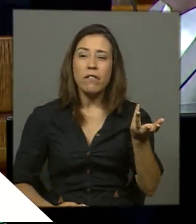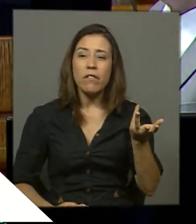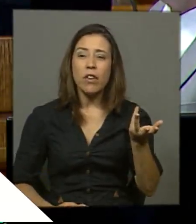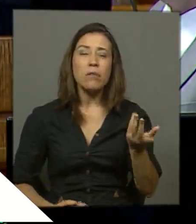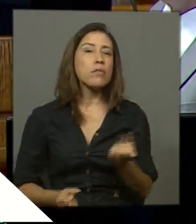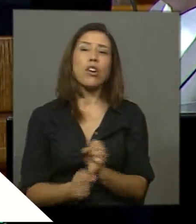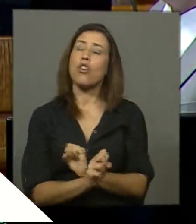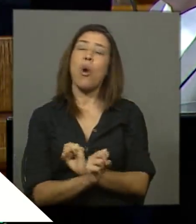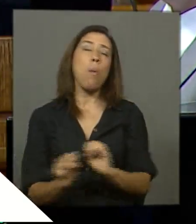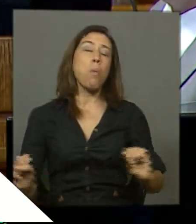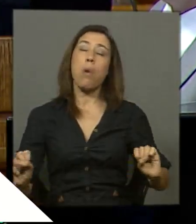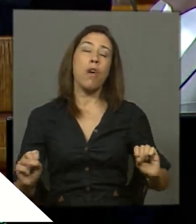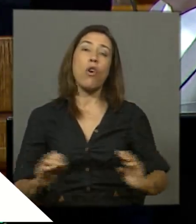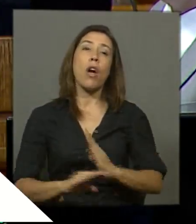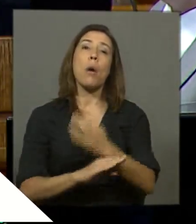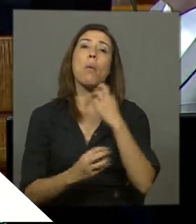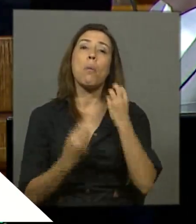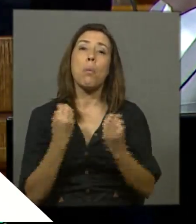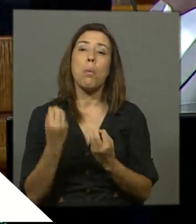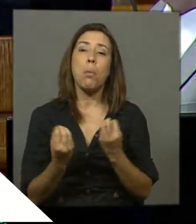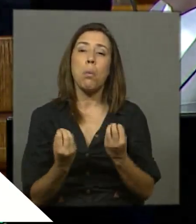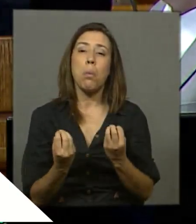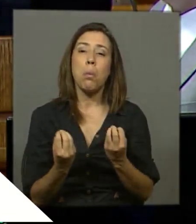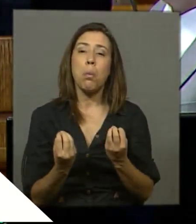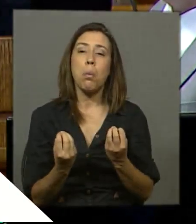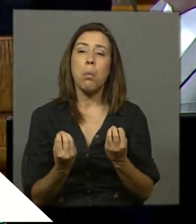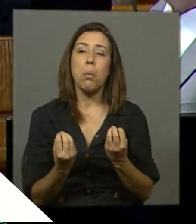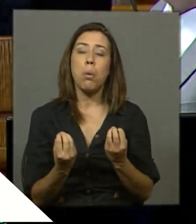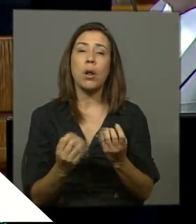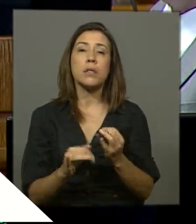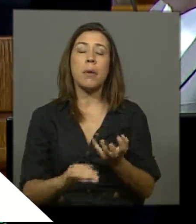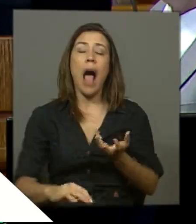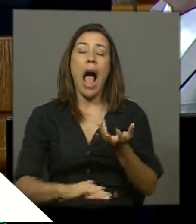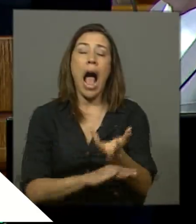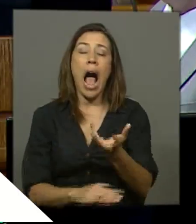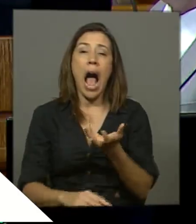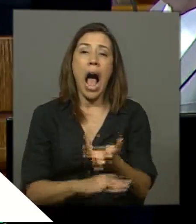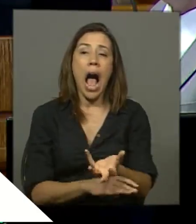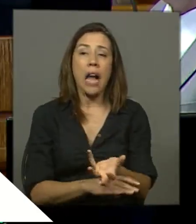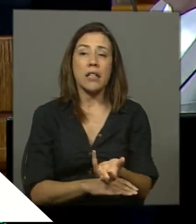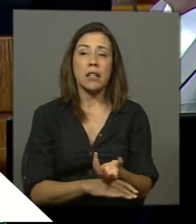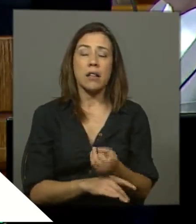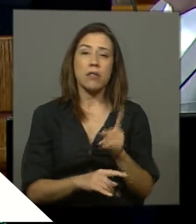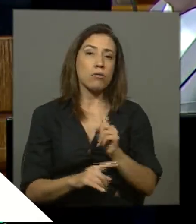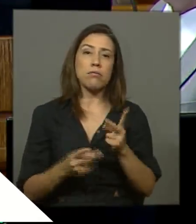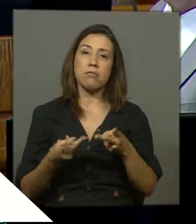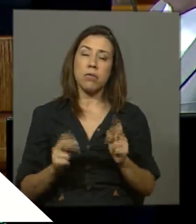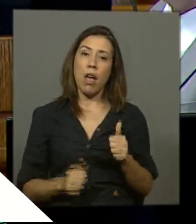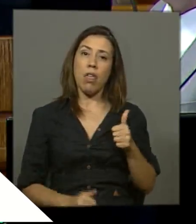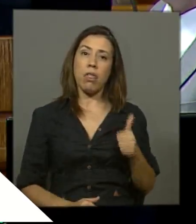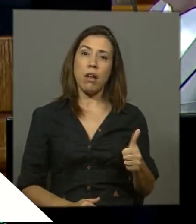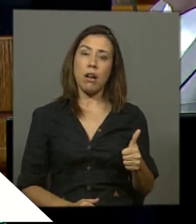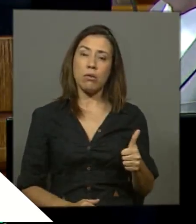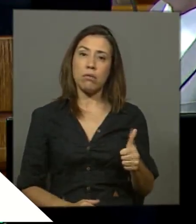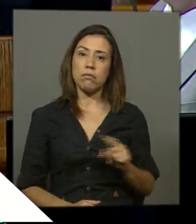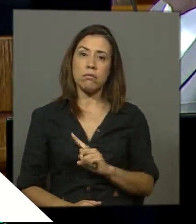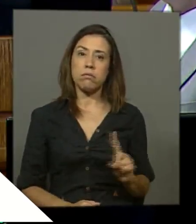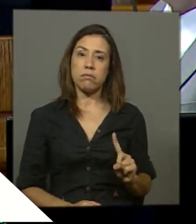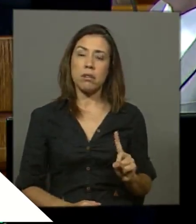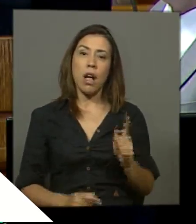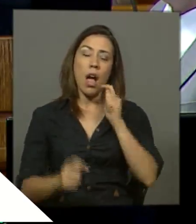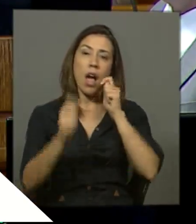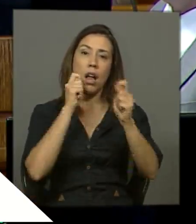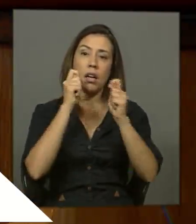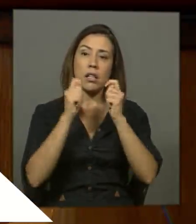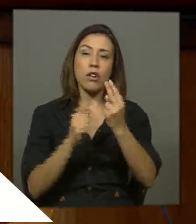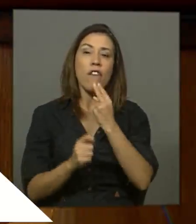que no podían ir porque porque recibían atentados y no estaba dispuesto el director a poner en